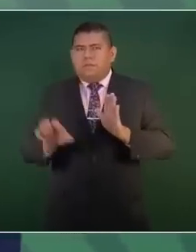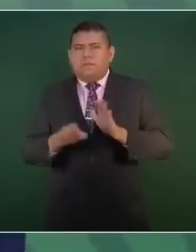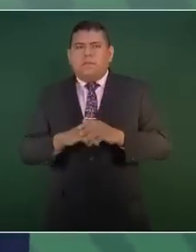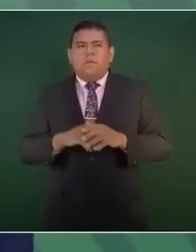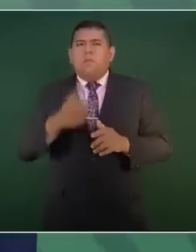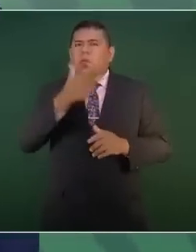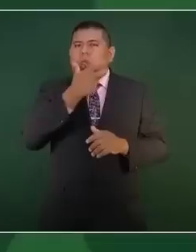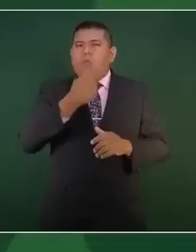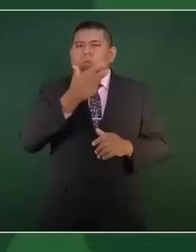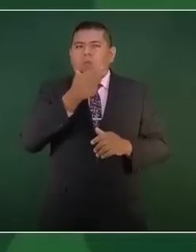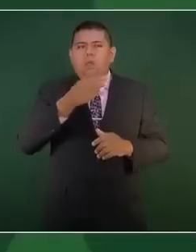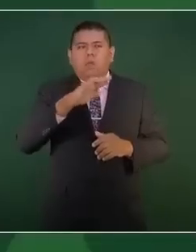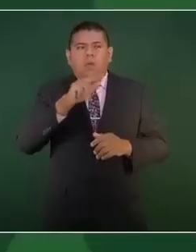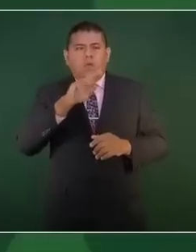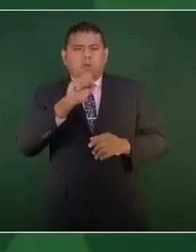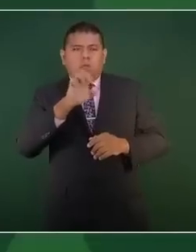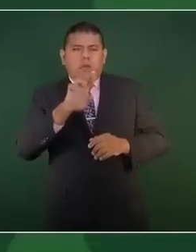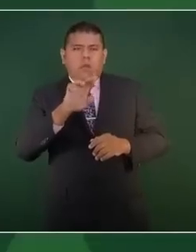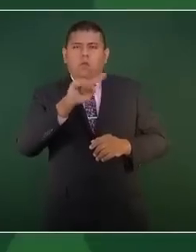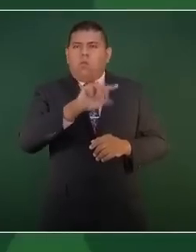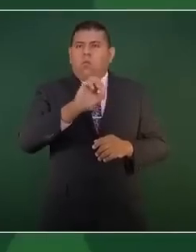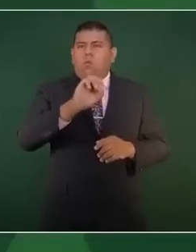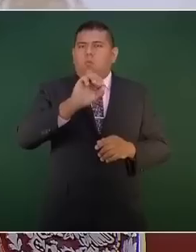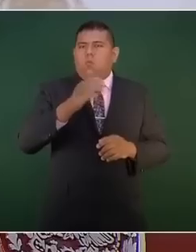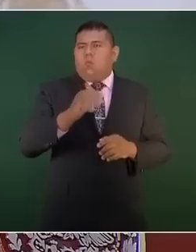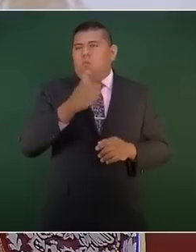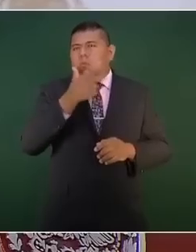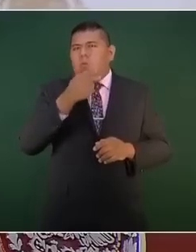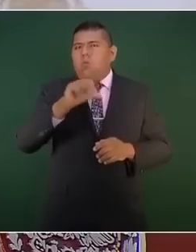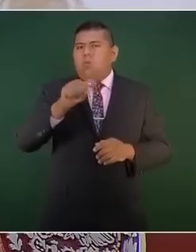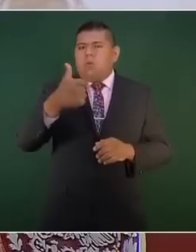de Krause o de Aguilar Camín